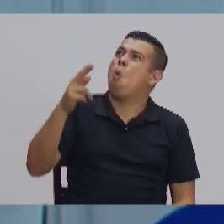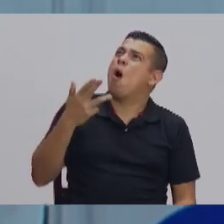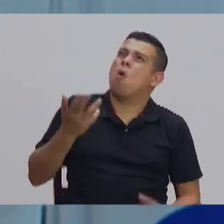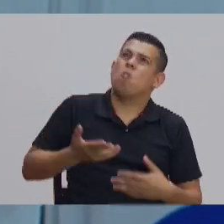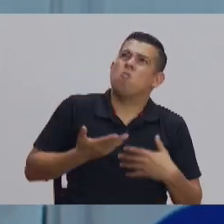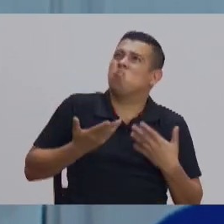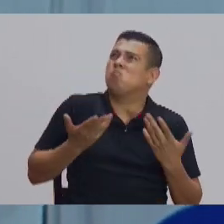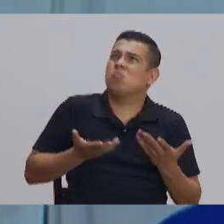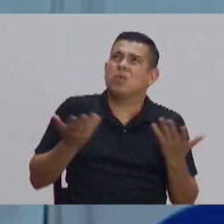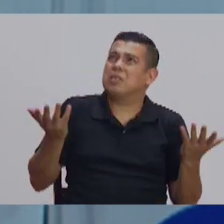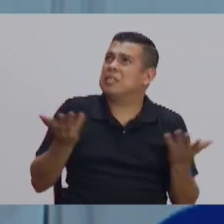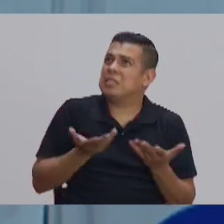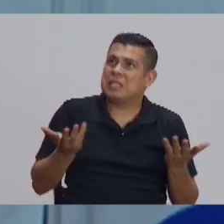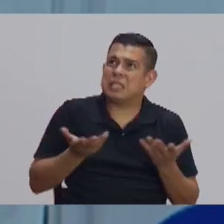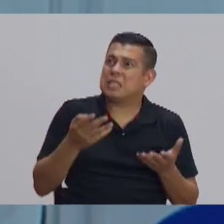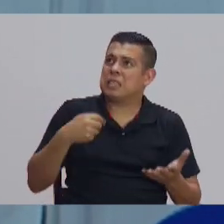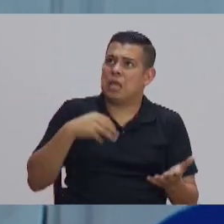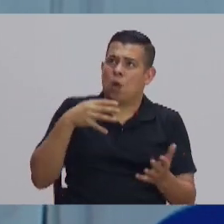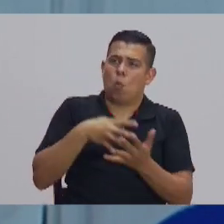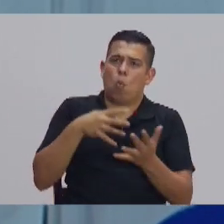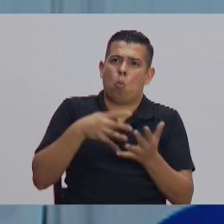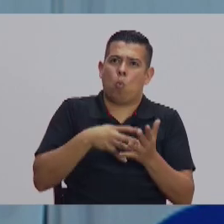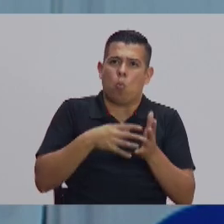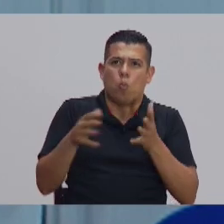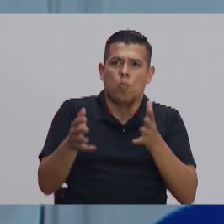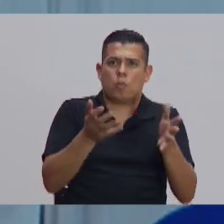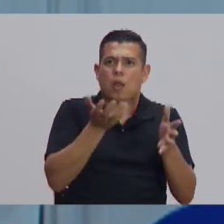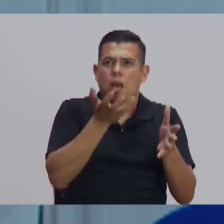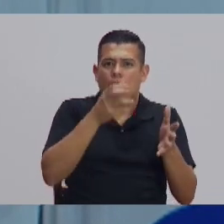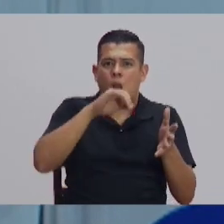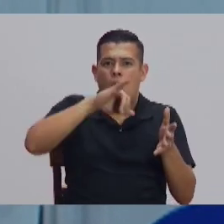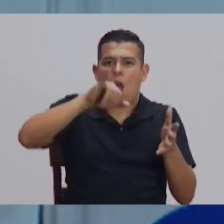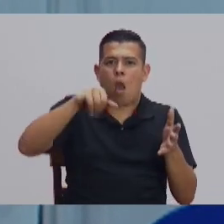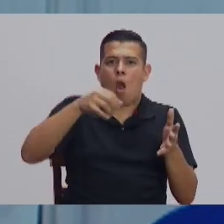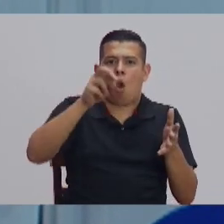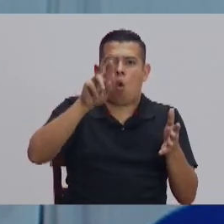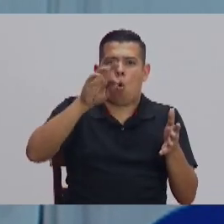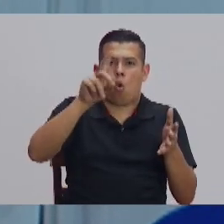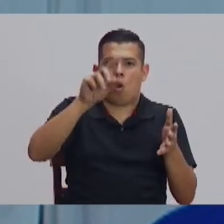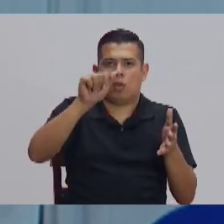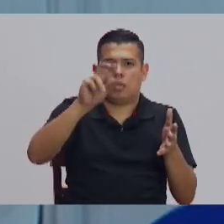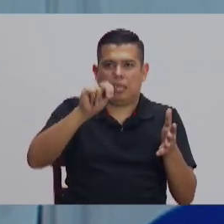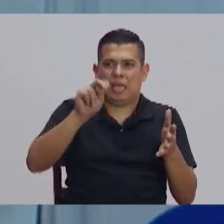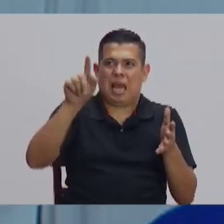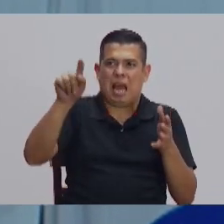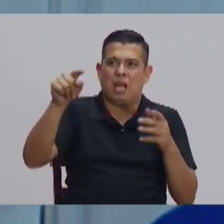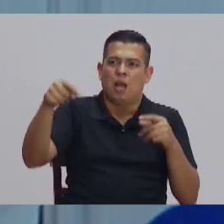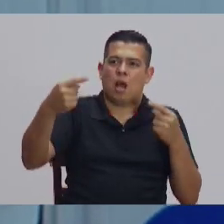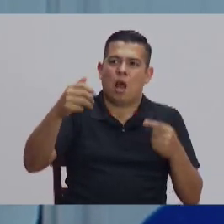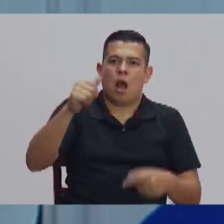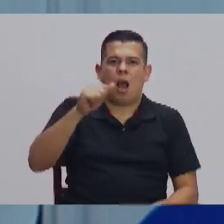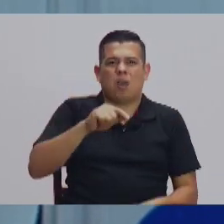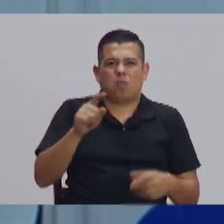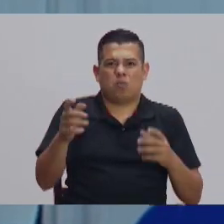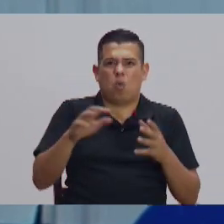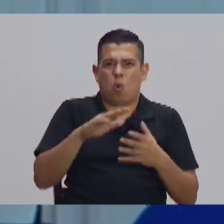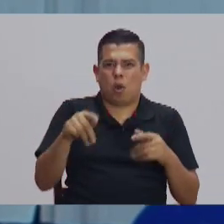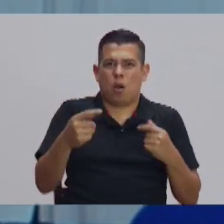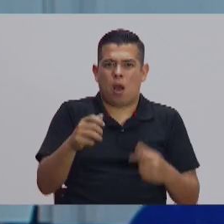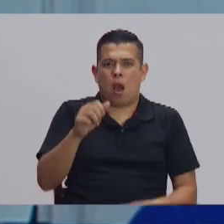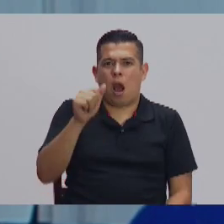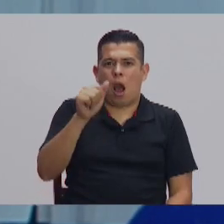porque hiciste pasar a este pueblo el guardan para entregarnos en las manos de los amorreos para que nos